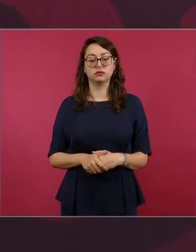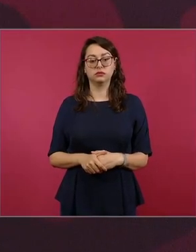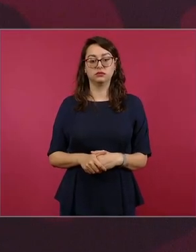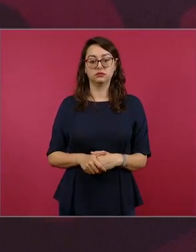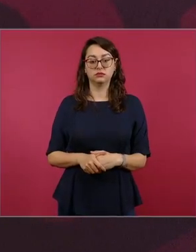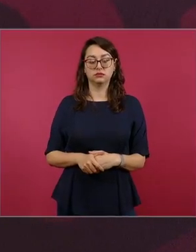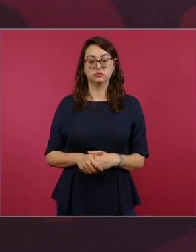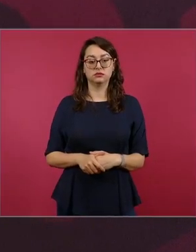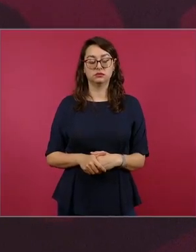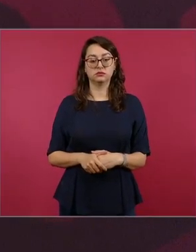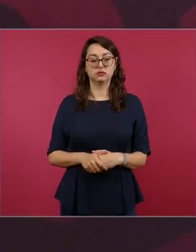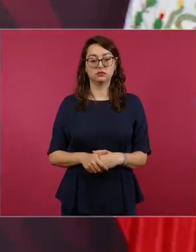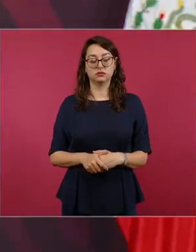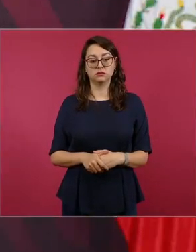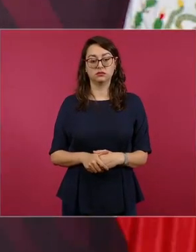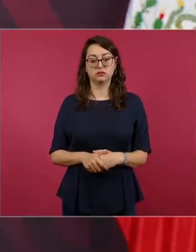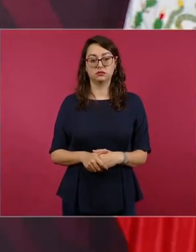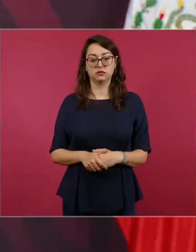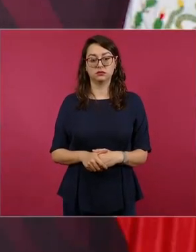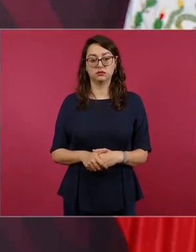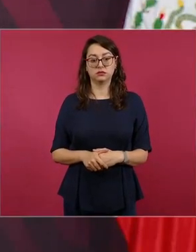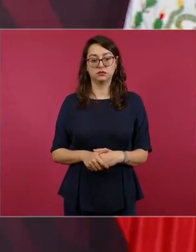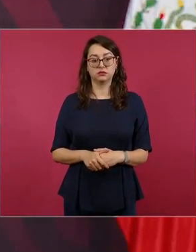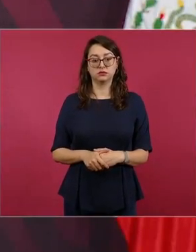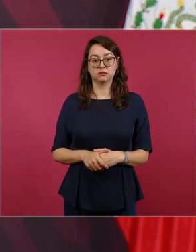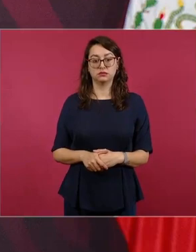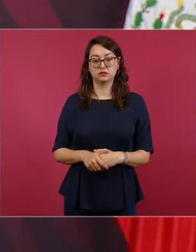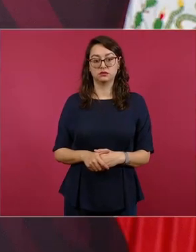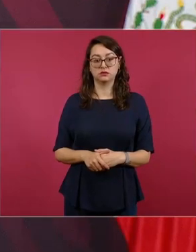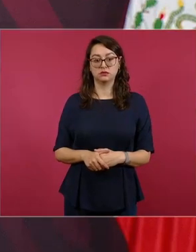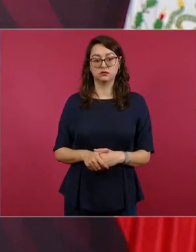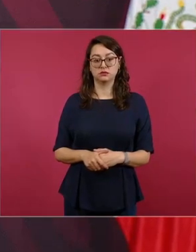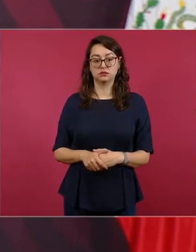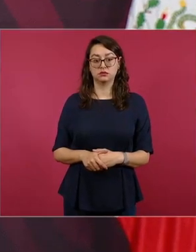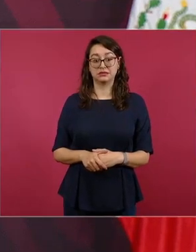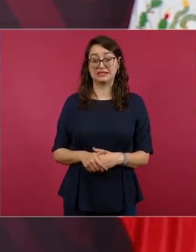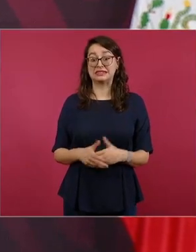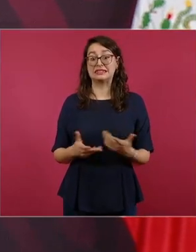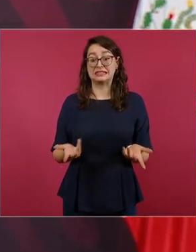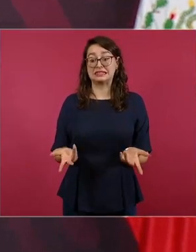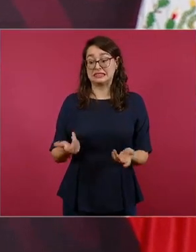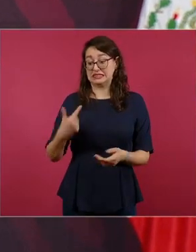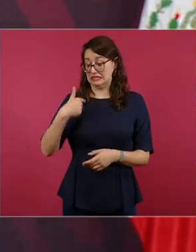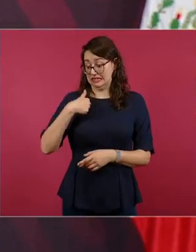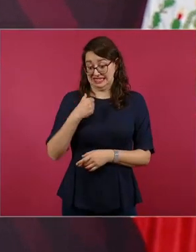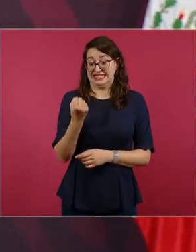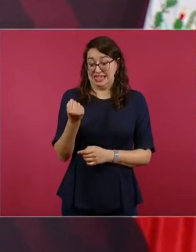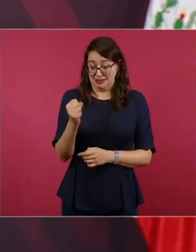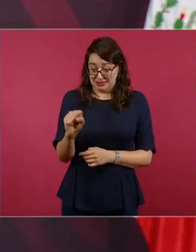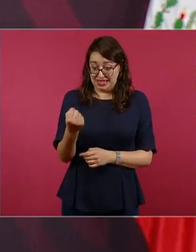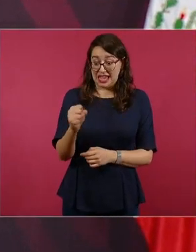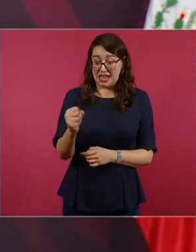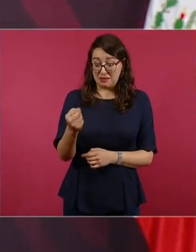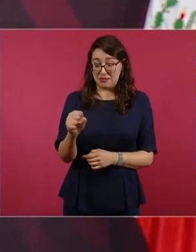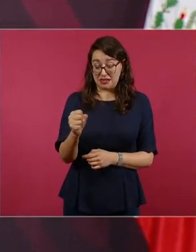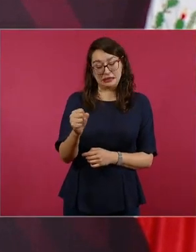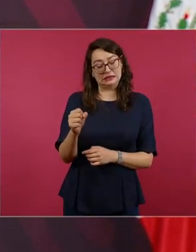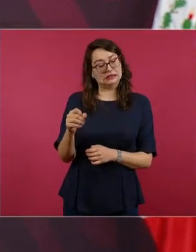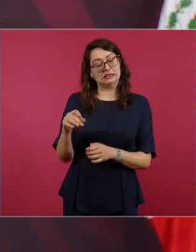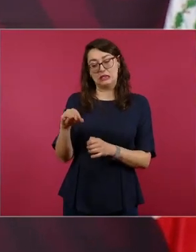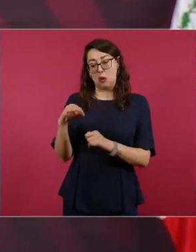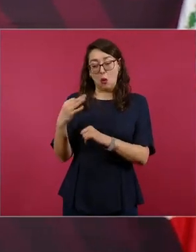vamos a a terminar en los últimos días por ejemplo